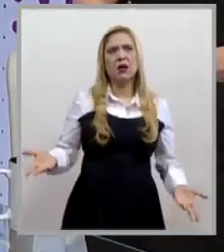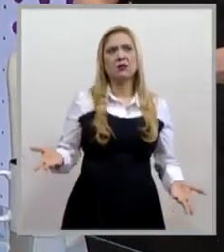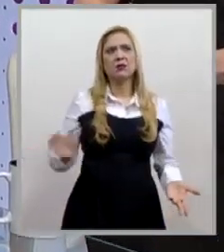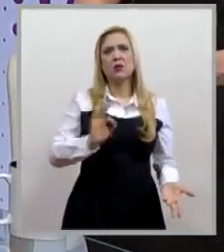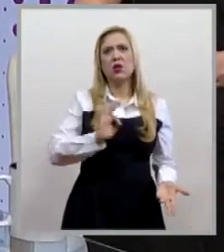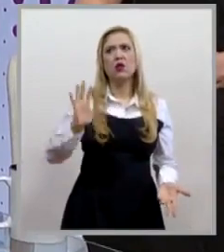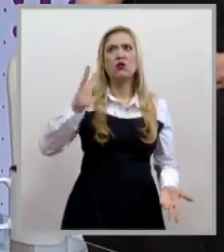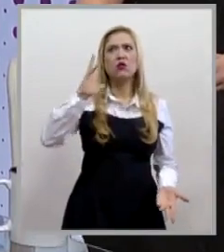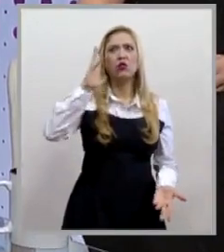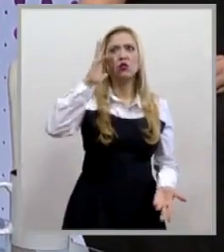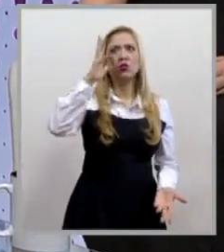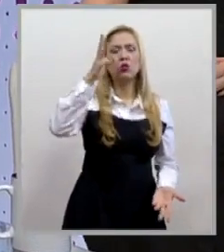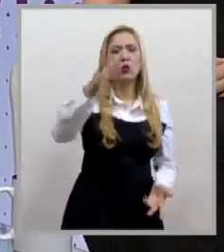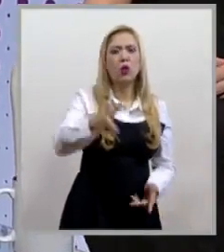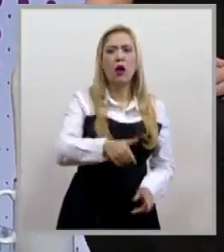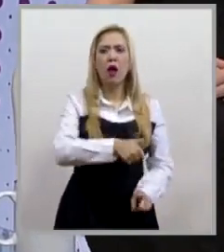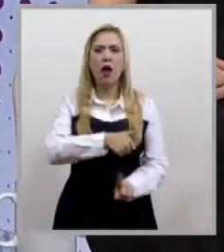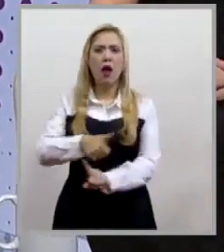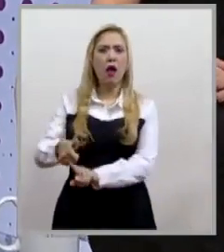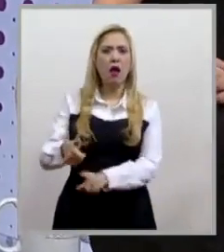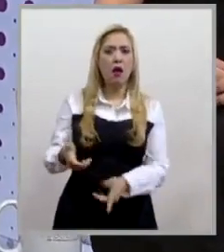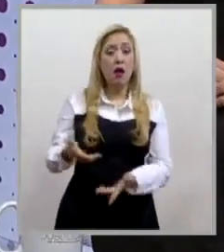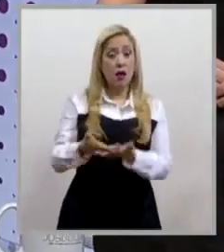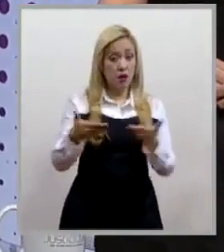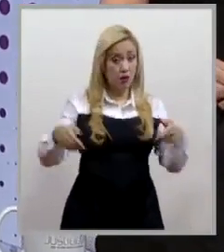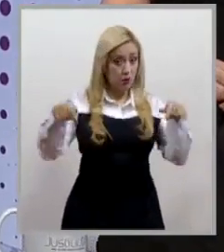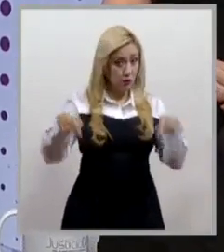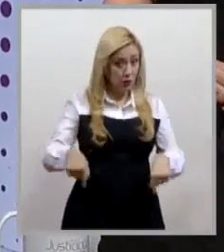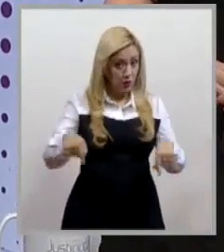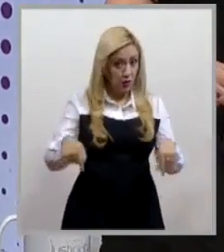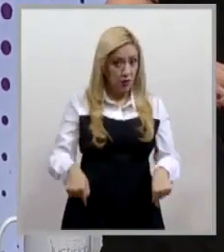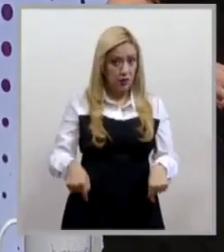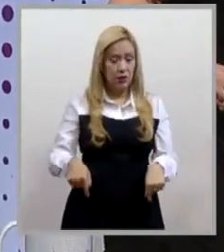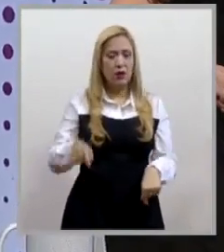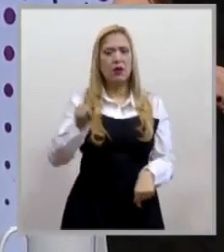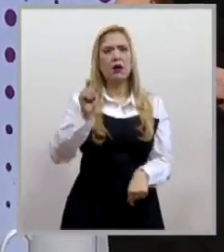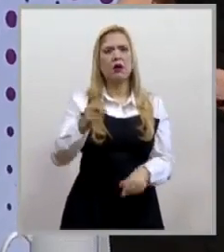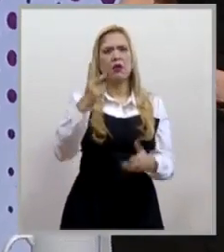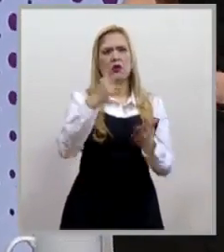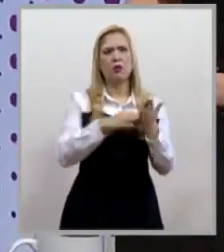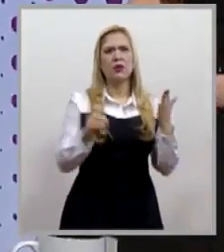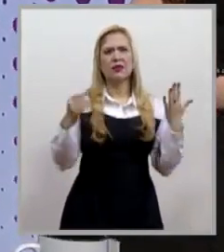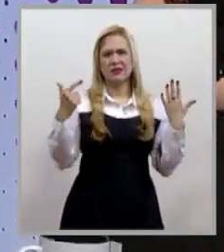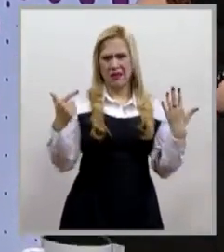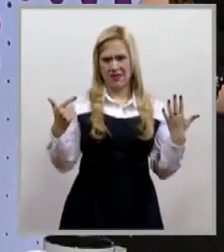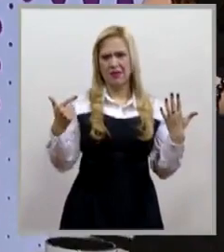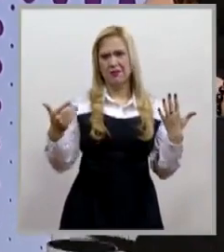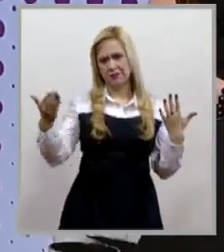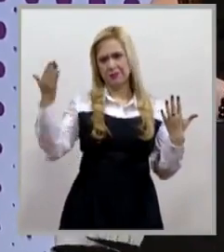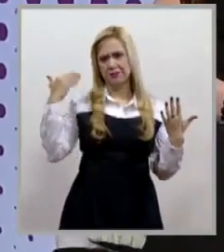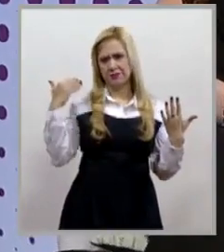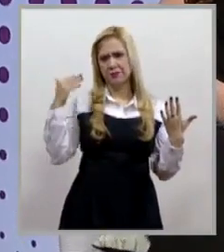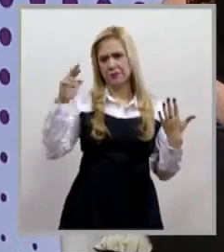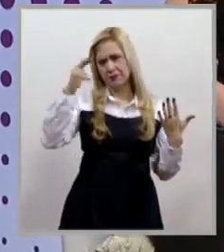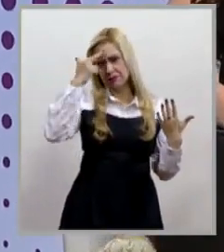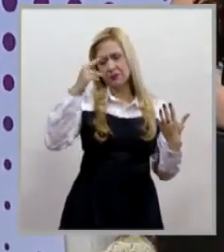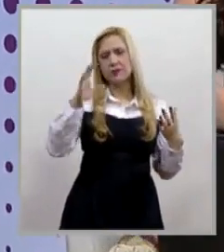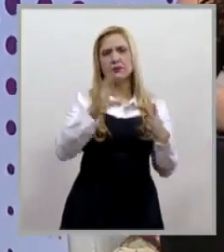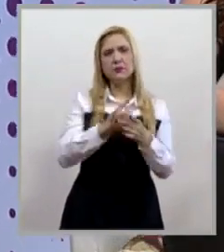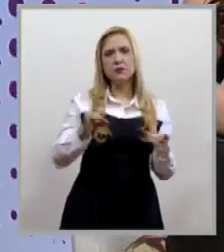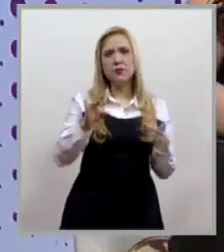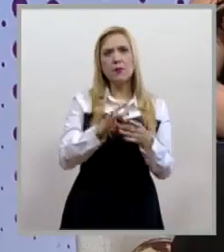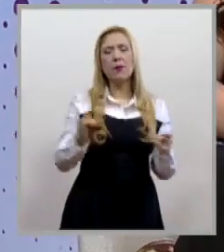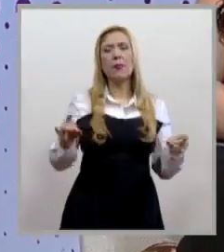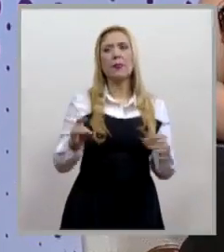un futuro. Si esto lo traemos a la actualidad, porque estamos hablando del año 2007, y estamos hablando de que